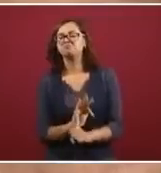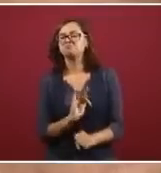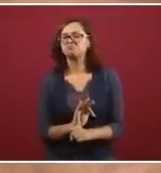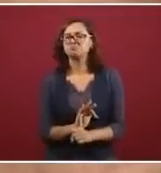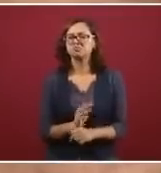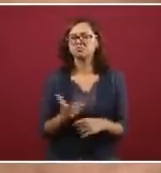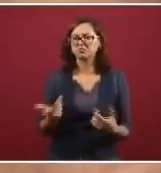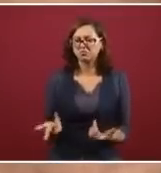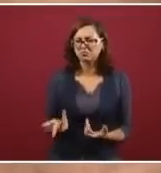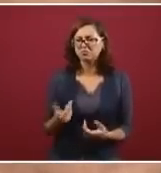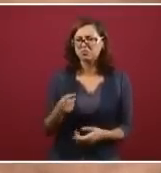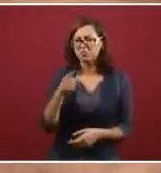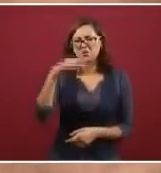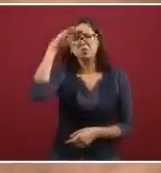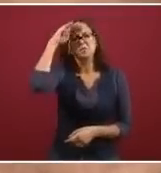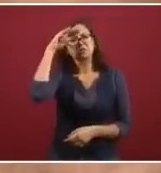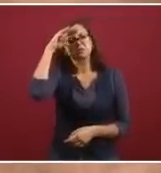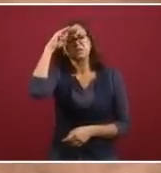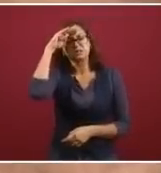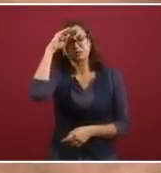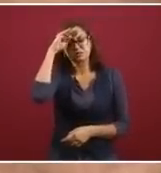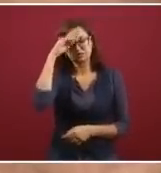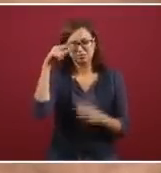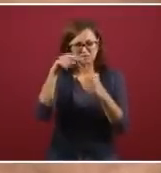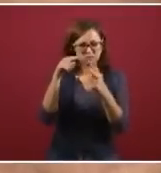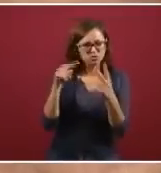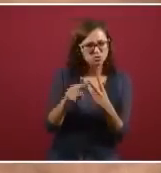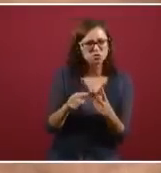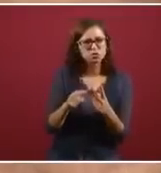que con esta afirmación haya motivos suficientes para